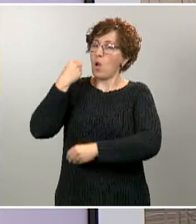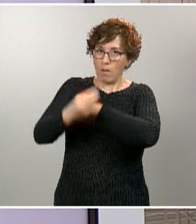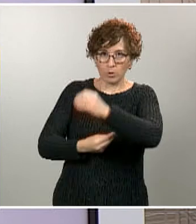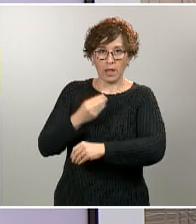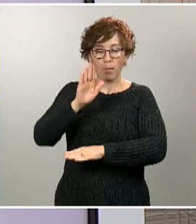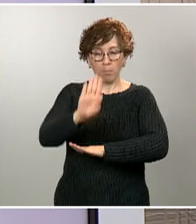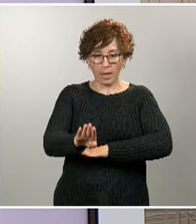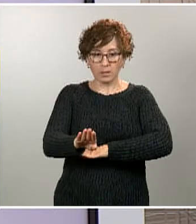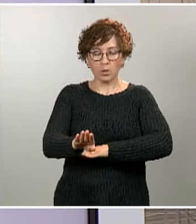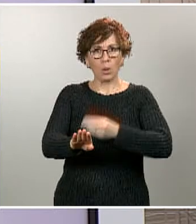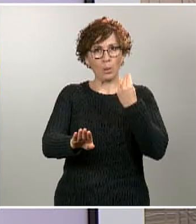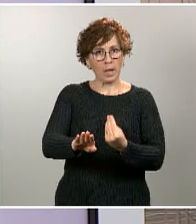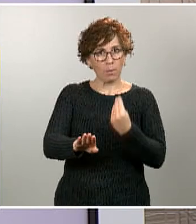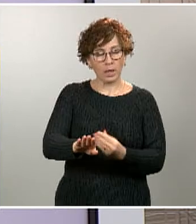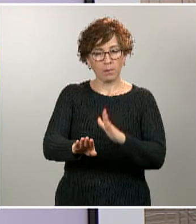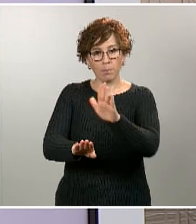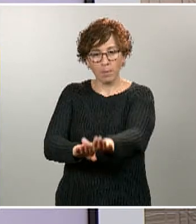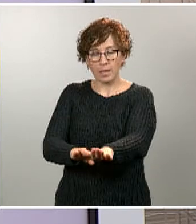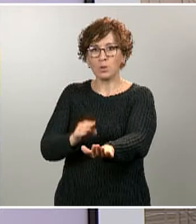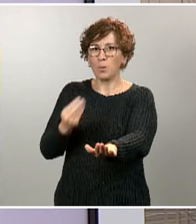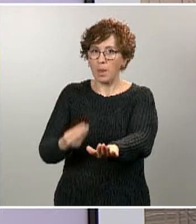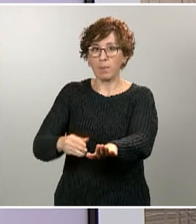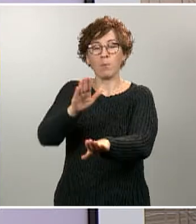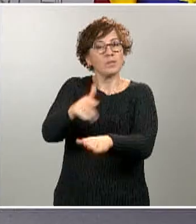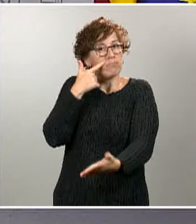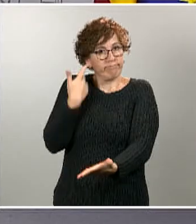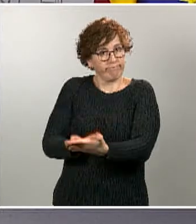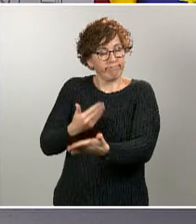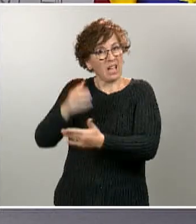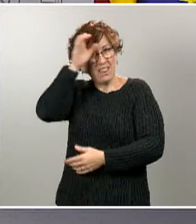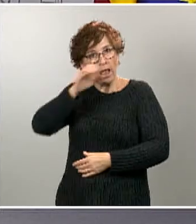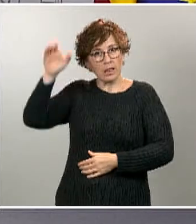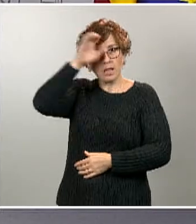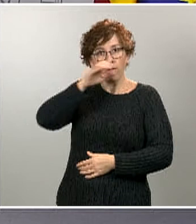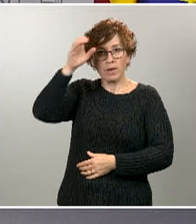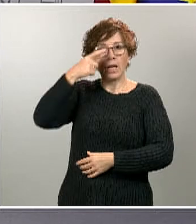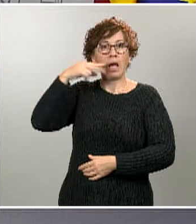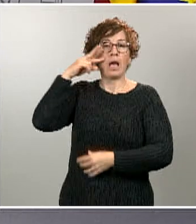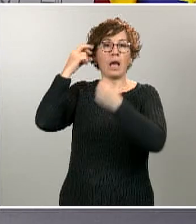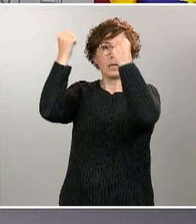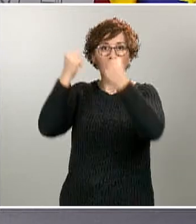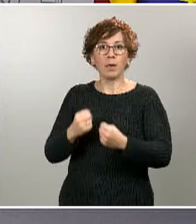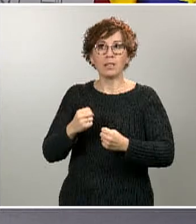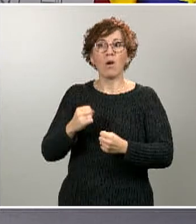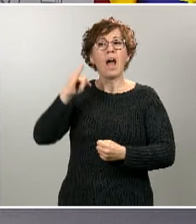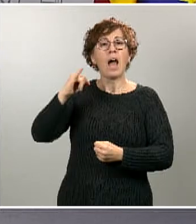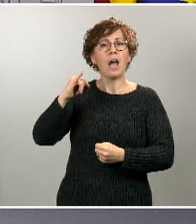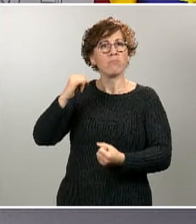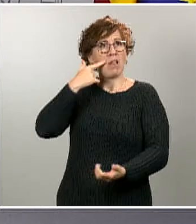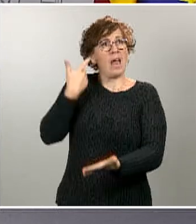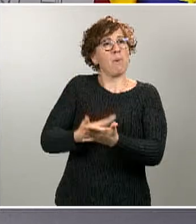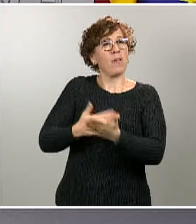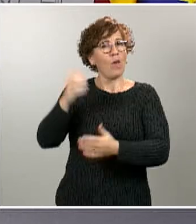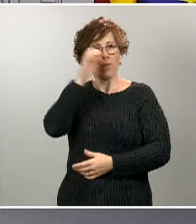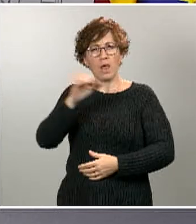hemos hecho, las decisiones en evidencia científica, en criterios de los expertos. ¿Hay evidencias científicas incontestables? Pues muchas veces no, porque la enfermedad es